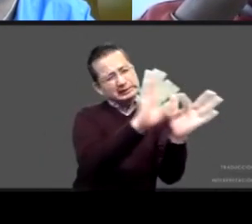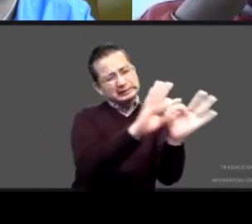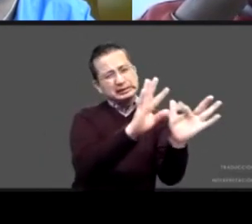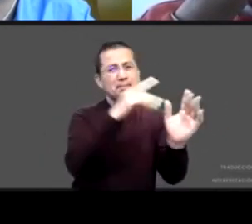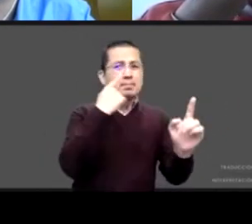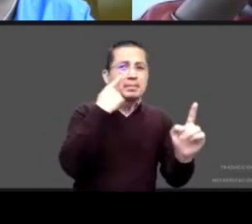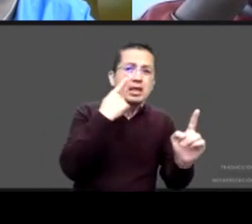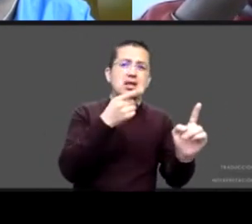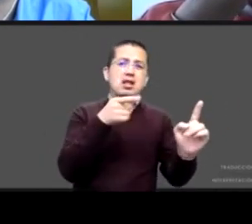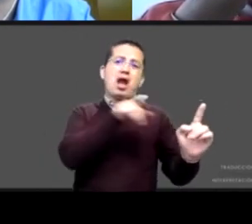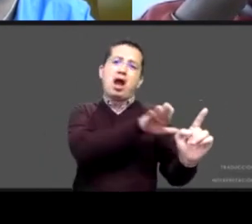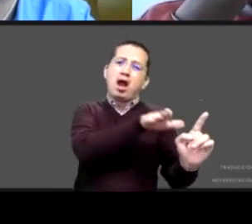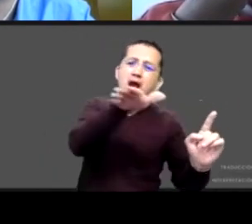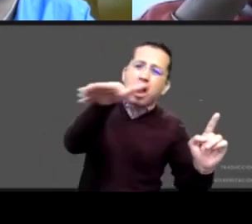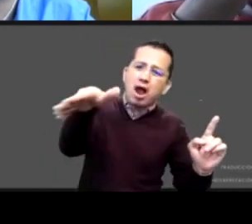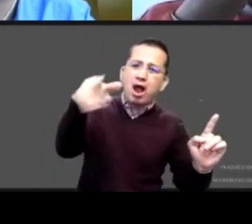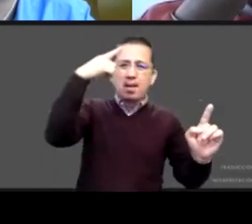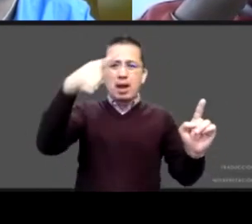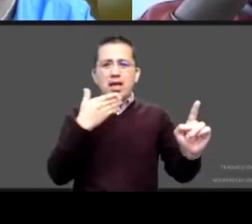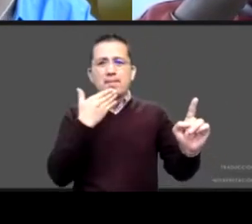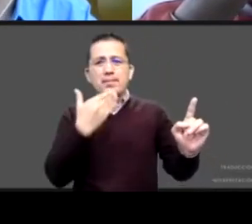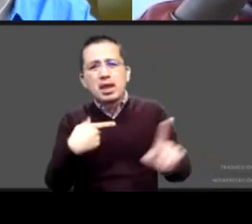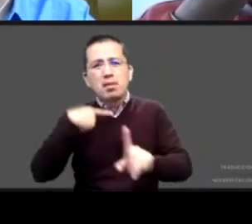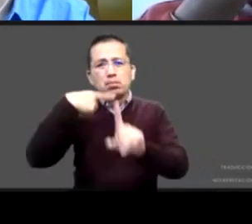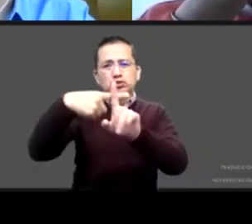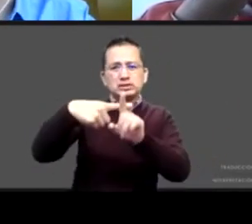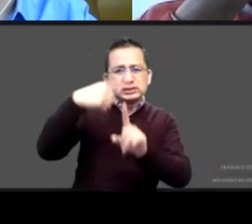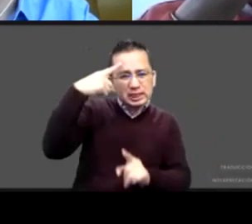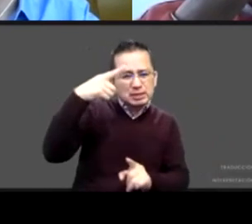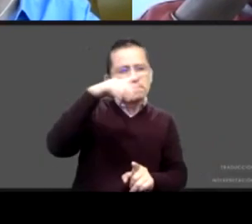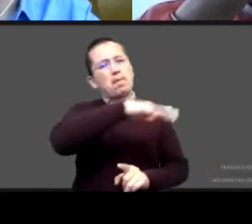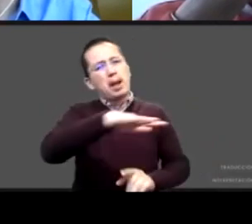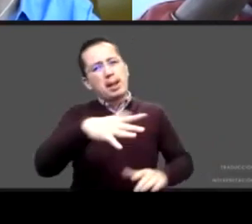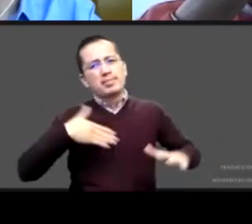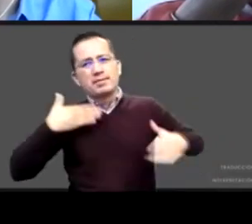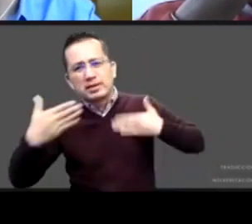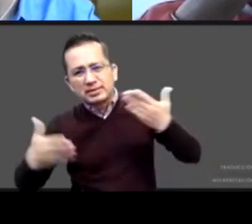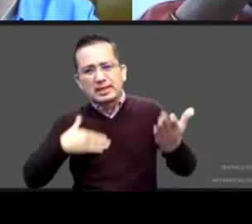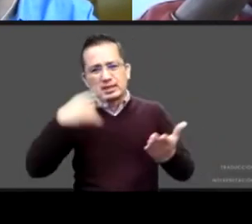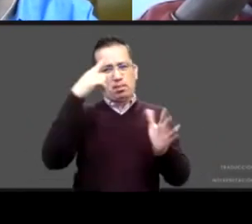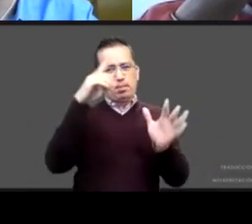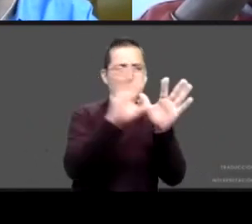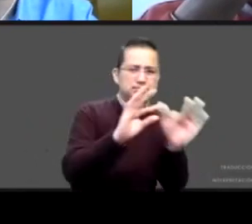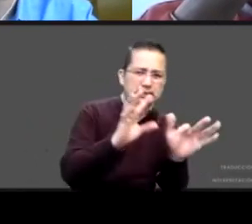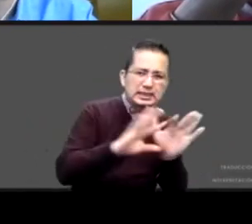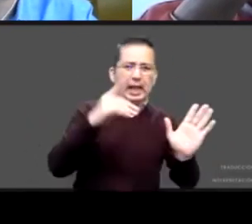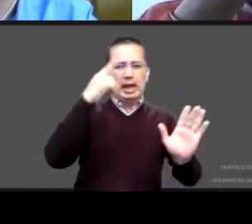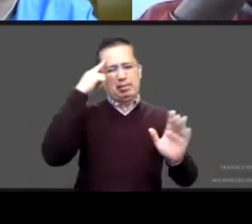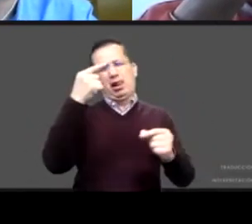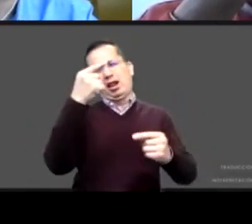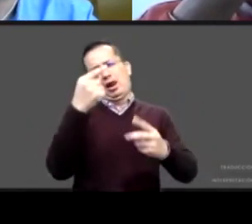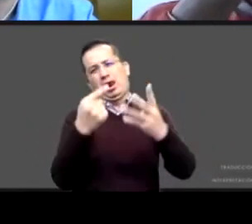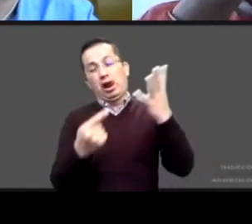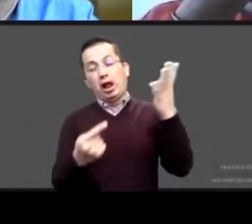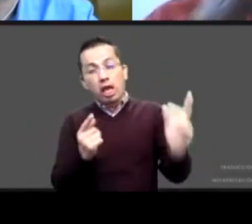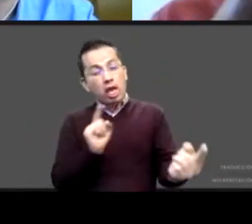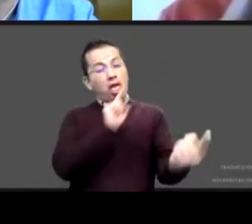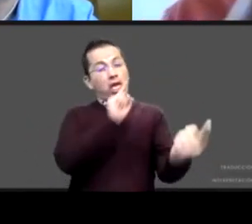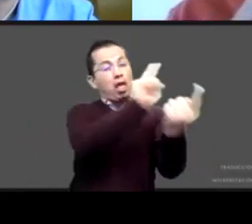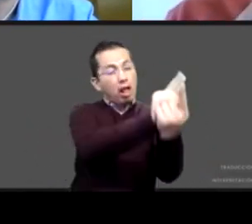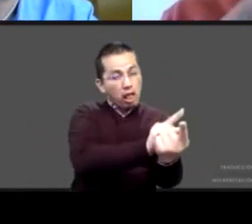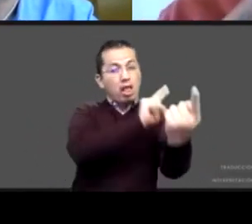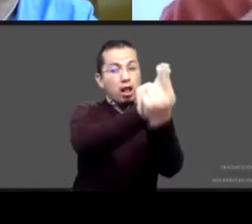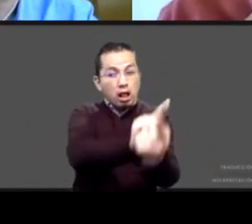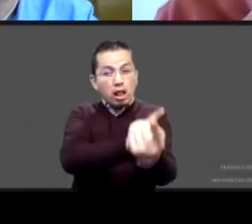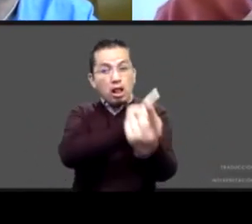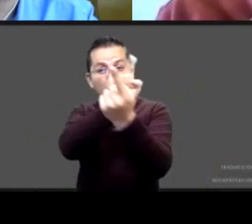ejercicio que les va a hacer bien, que les van a divertir, que les van a comunicar, etcétera. Y entonces, para poder abrir ese diálogo en este contexto